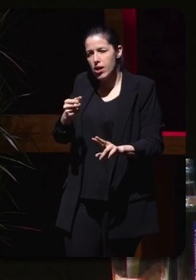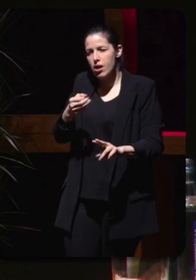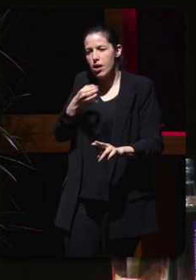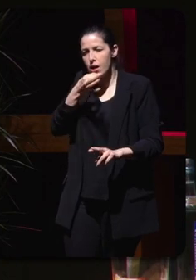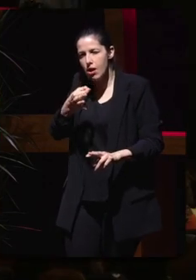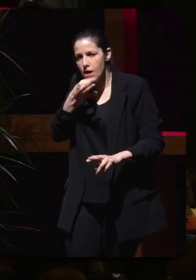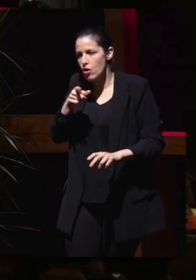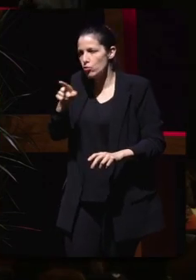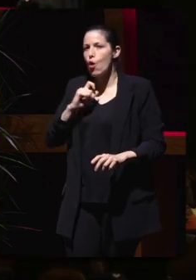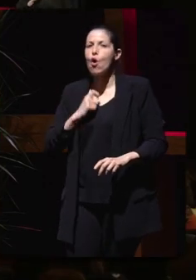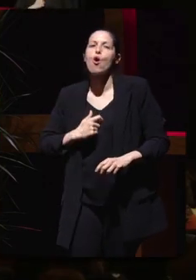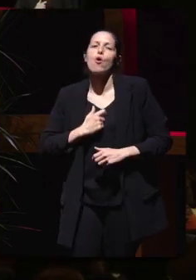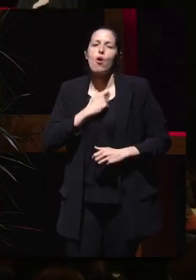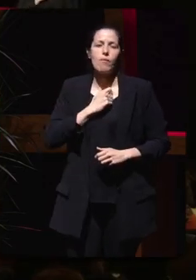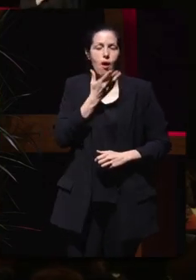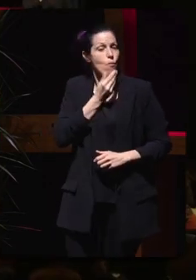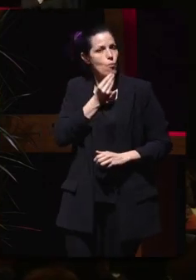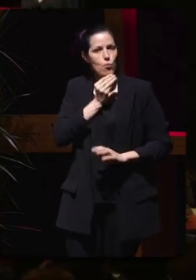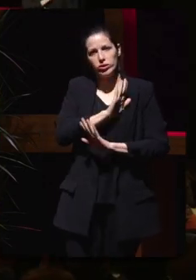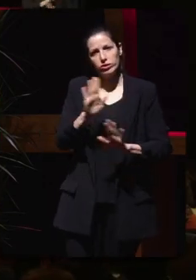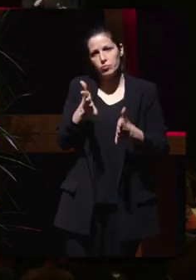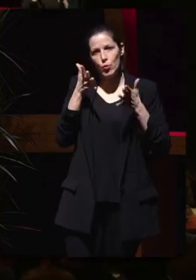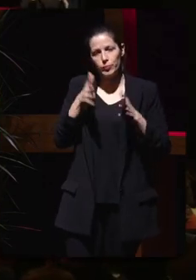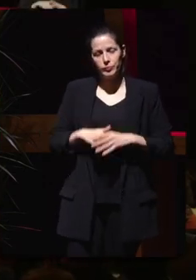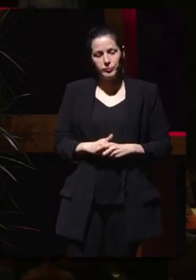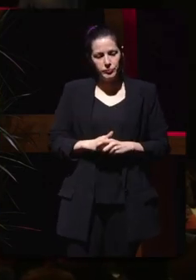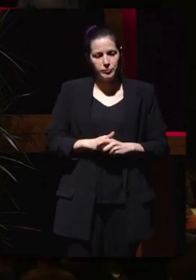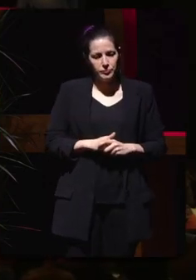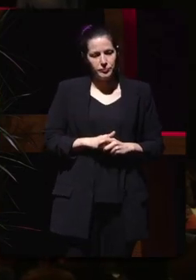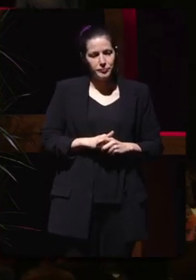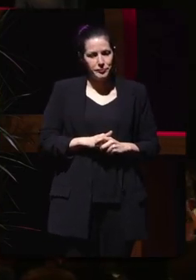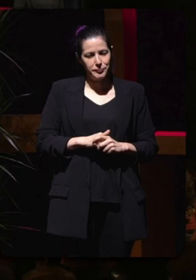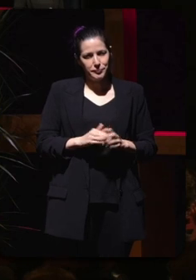tu corbata. Y entonces